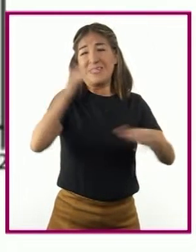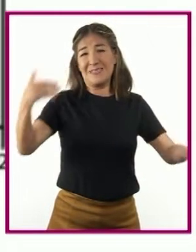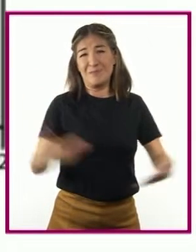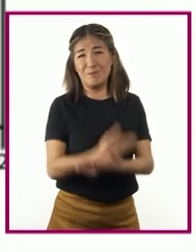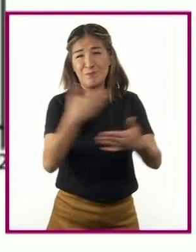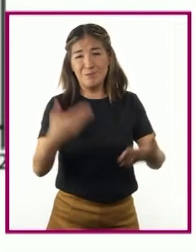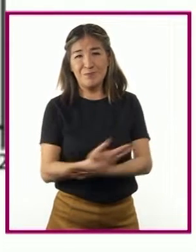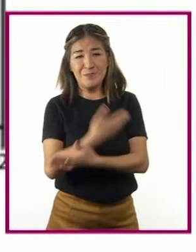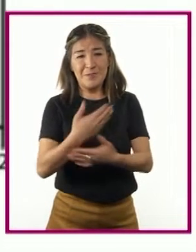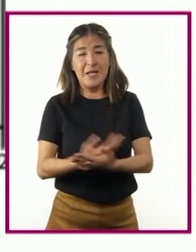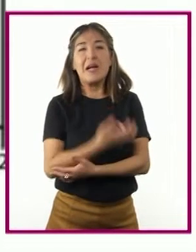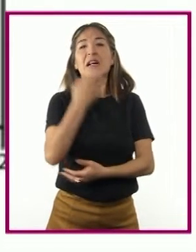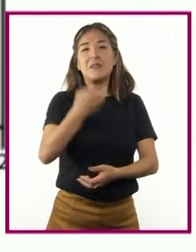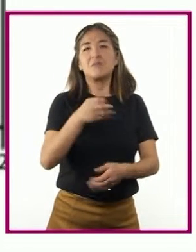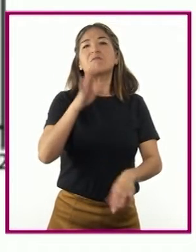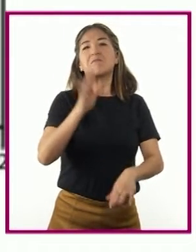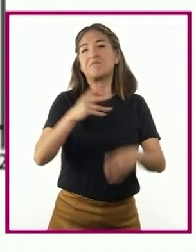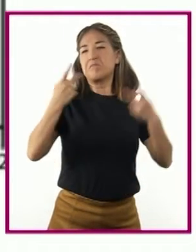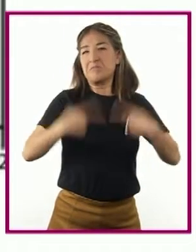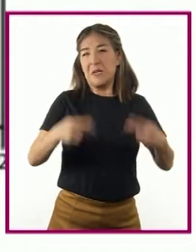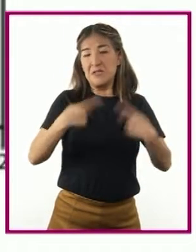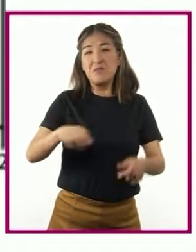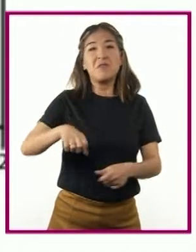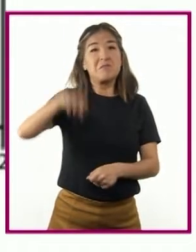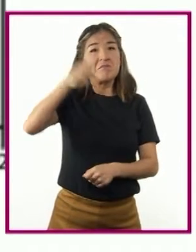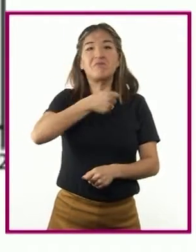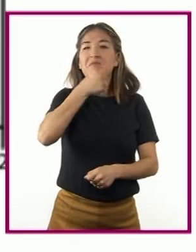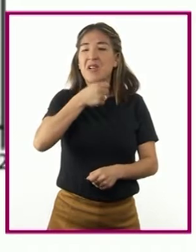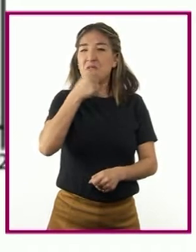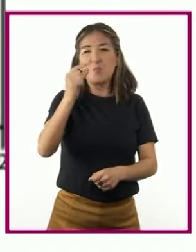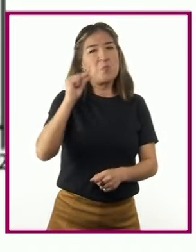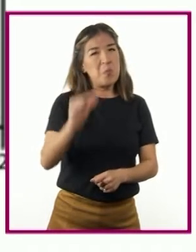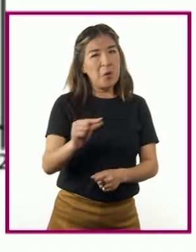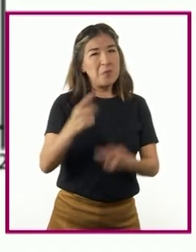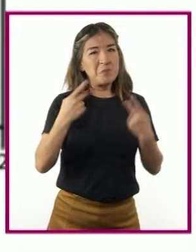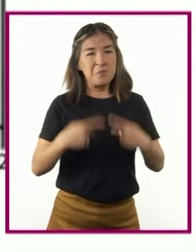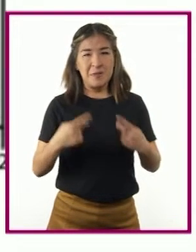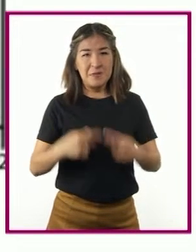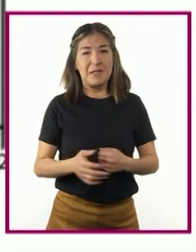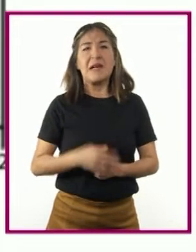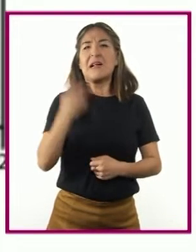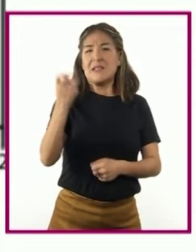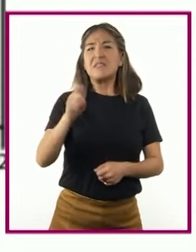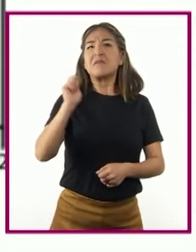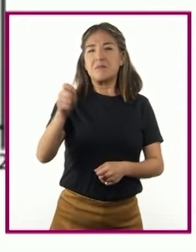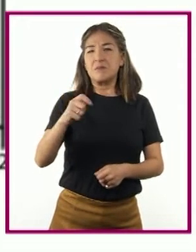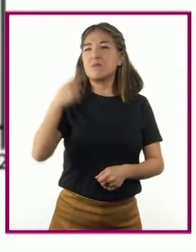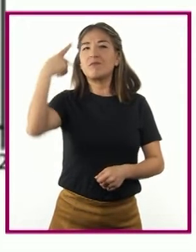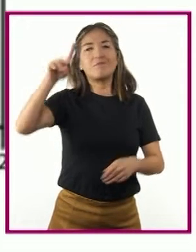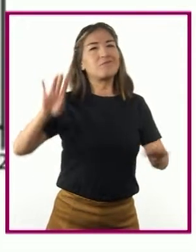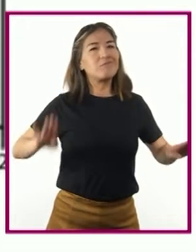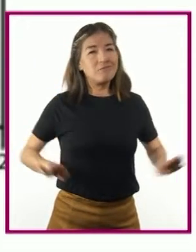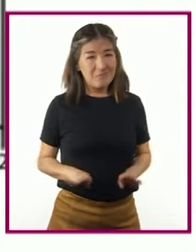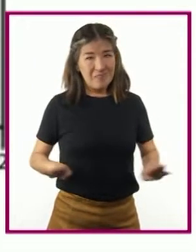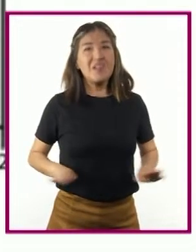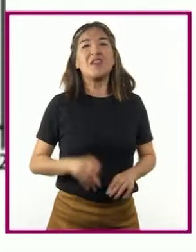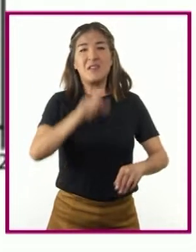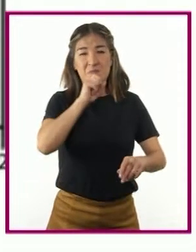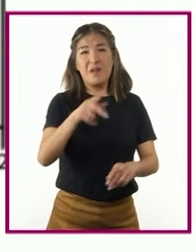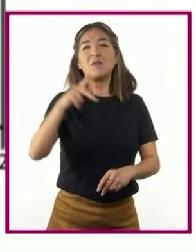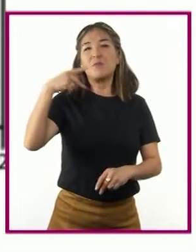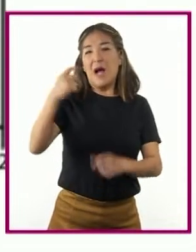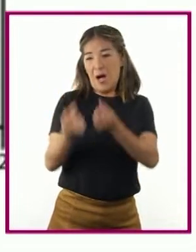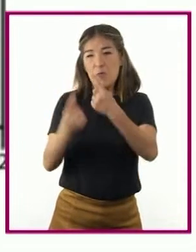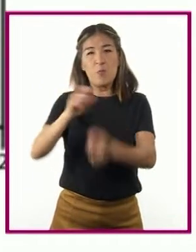nacimientos y escasa población de adultos mayores. Este comportamiento es característico de varios países de